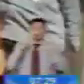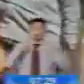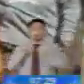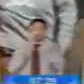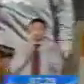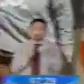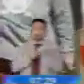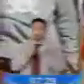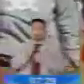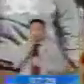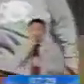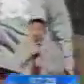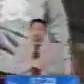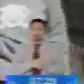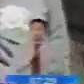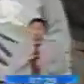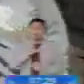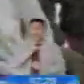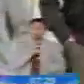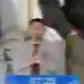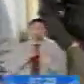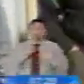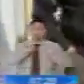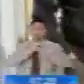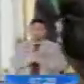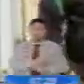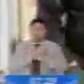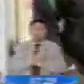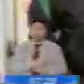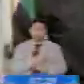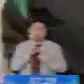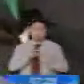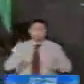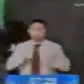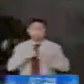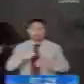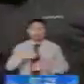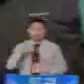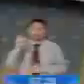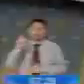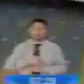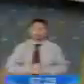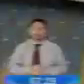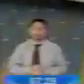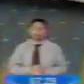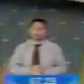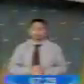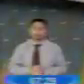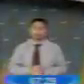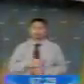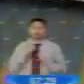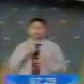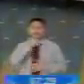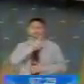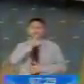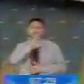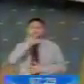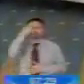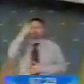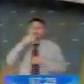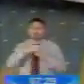asistencia alimentaria, de agua potable y protección para los sectores más necesitados. En total, suman ya